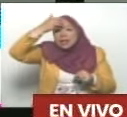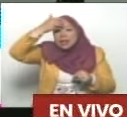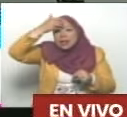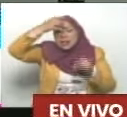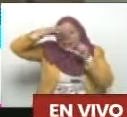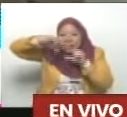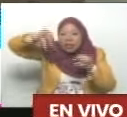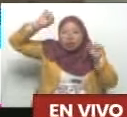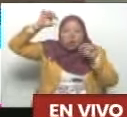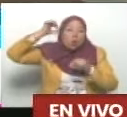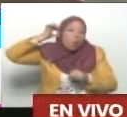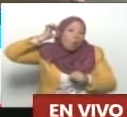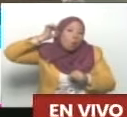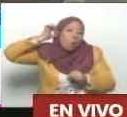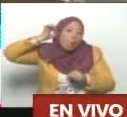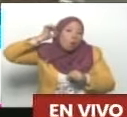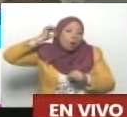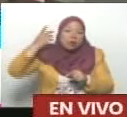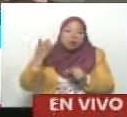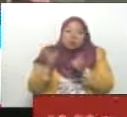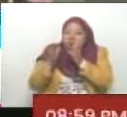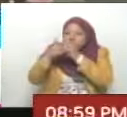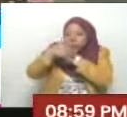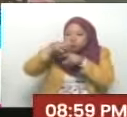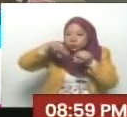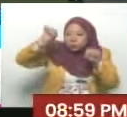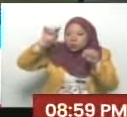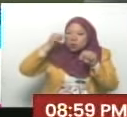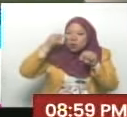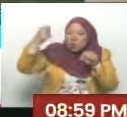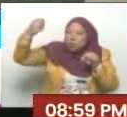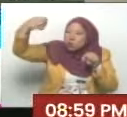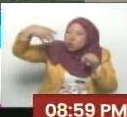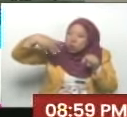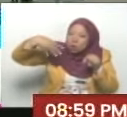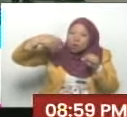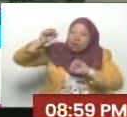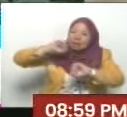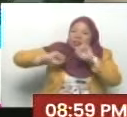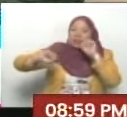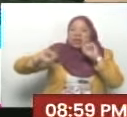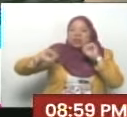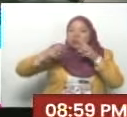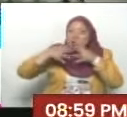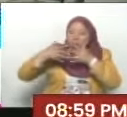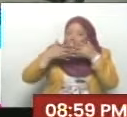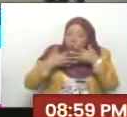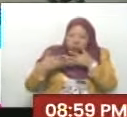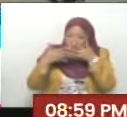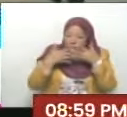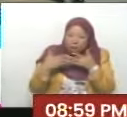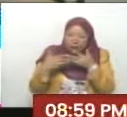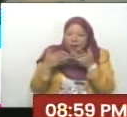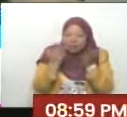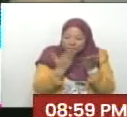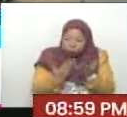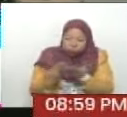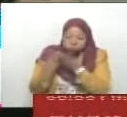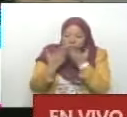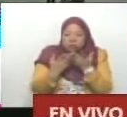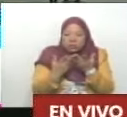una sonda a la cara oculta de la luna, donde no llega la radiación solar, para estudiar todo lo que tiene que ver con la geografía,